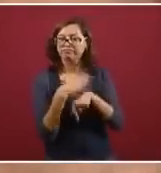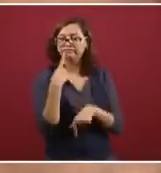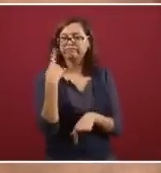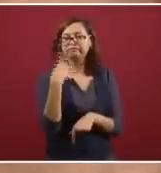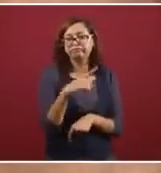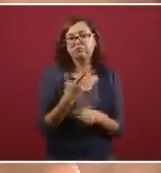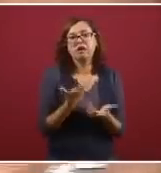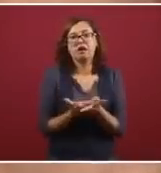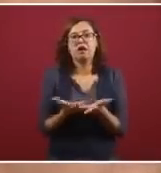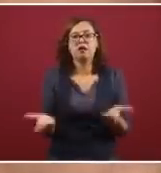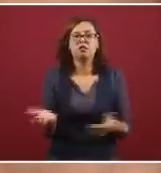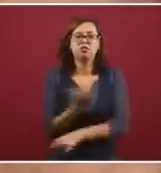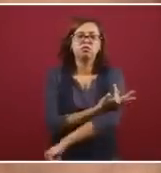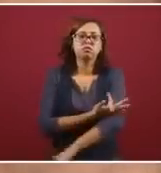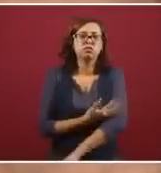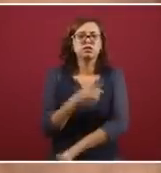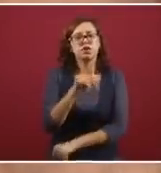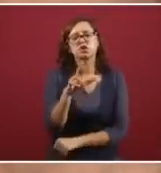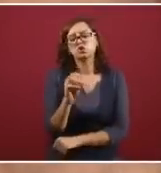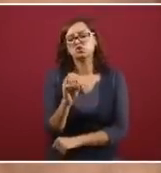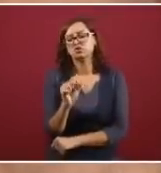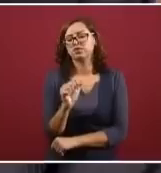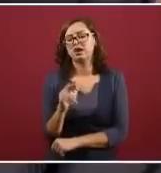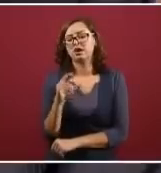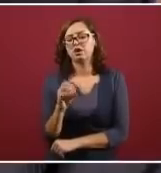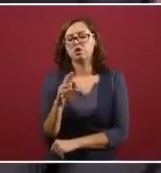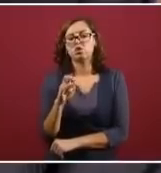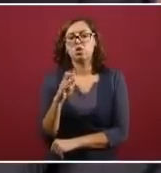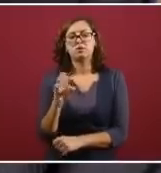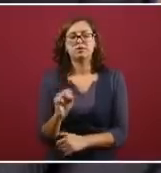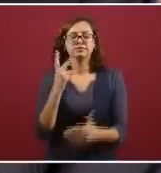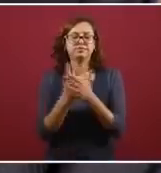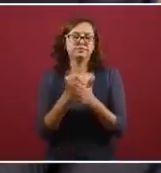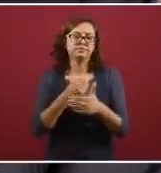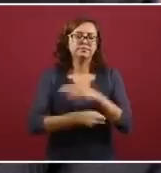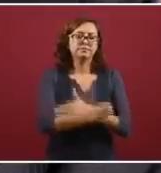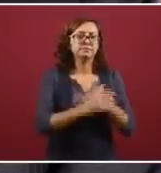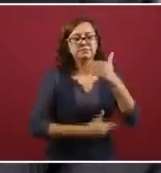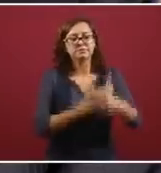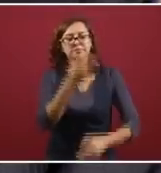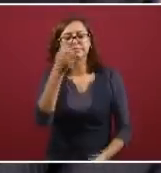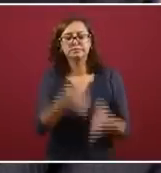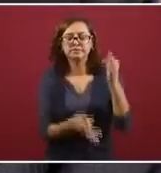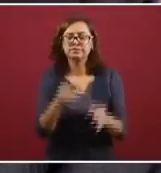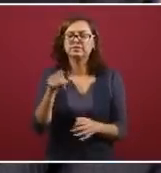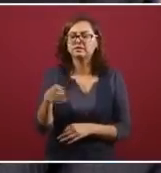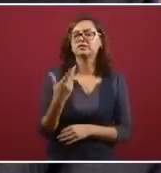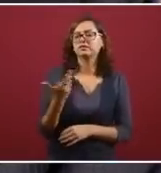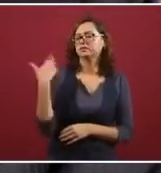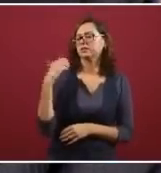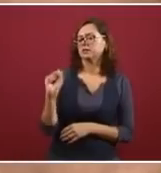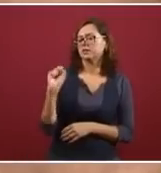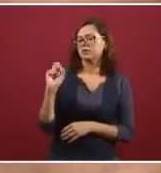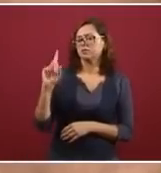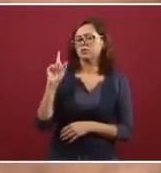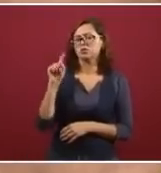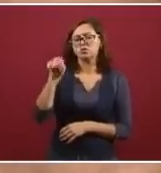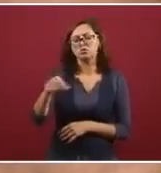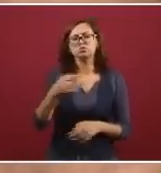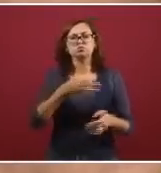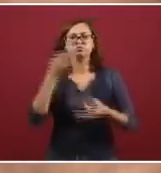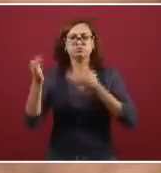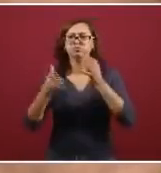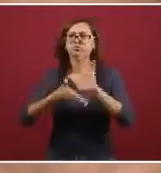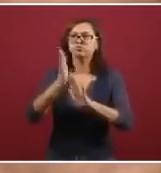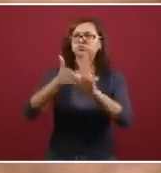prisión. Usted el fin de semana, en sus recorridos por Durango, por Zacatecas y por Coahuila, repitió esta frase